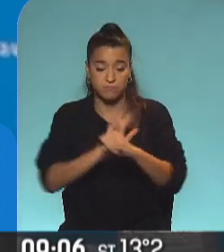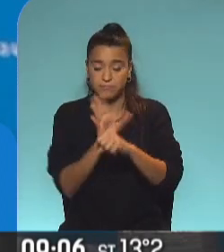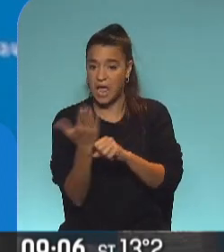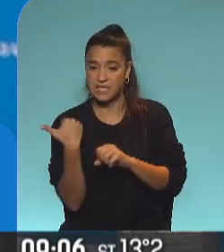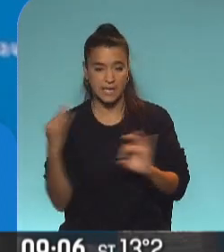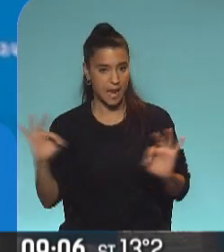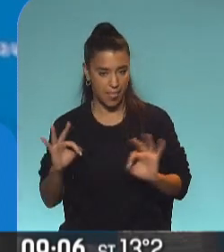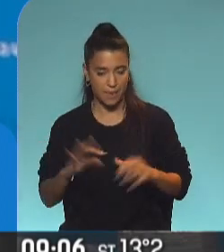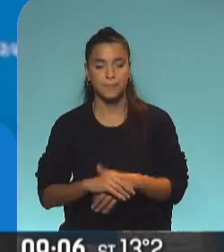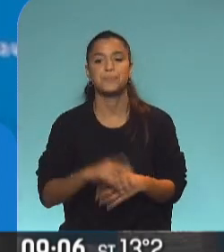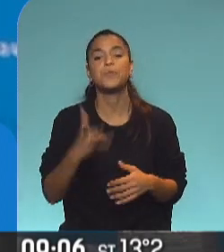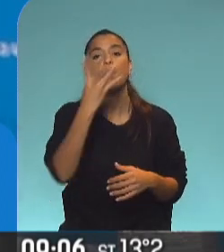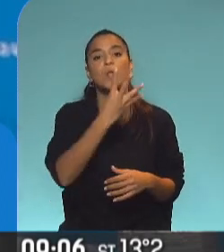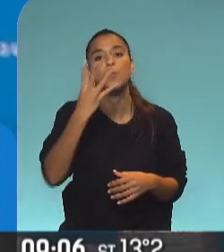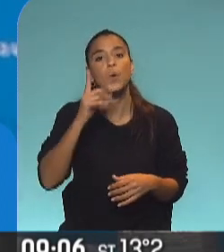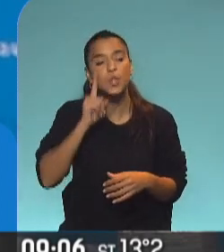fecha de ayer.